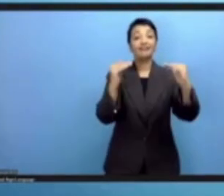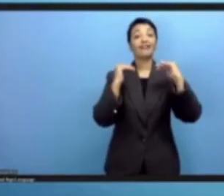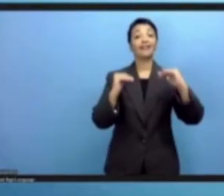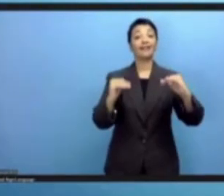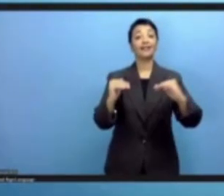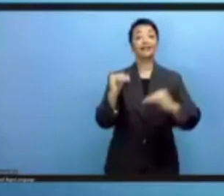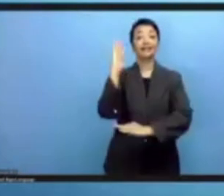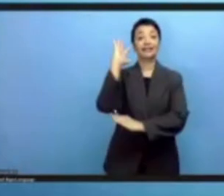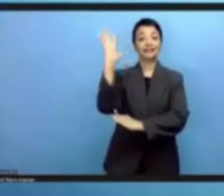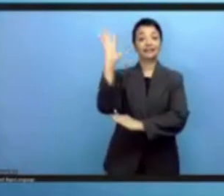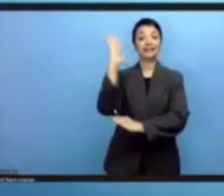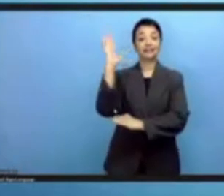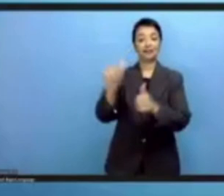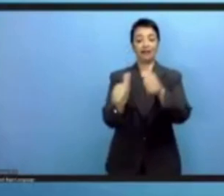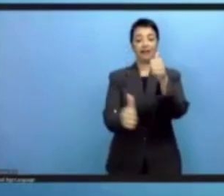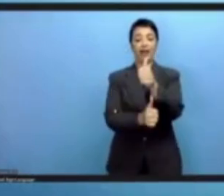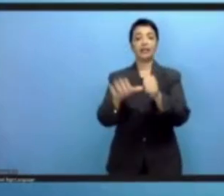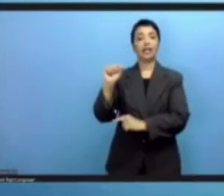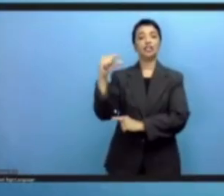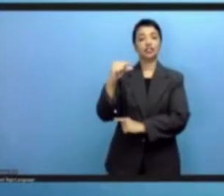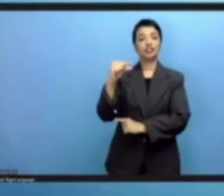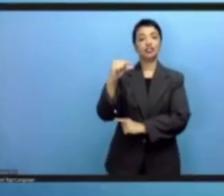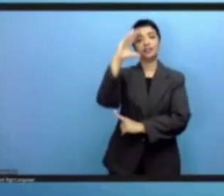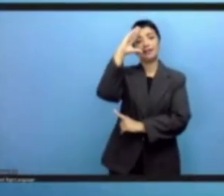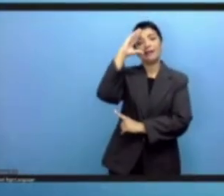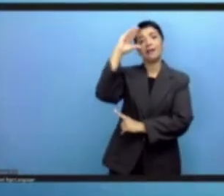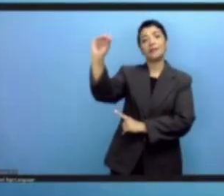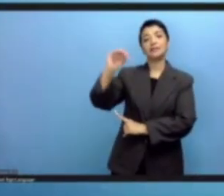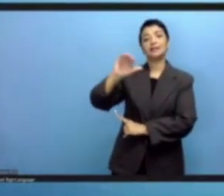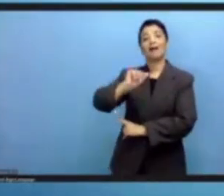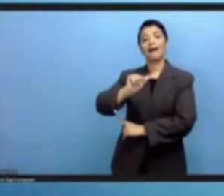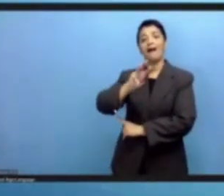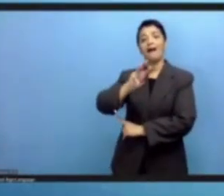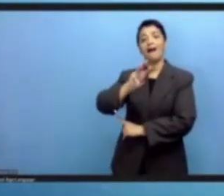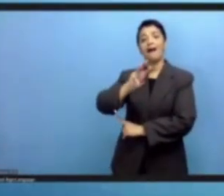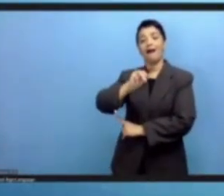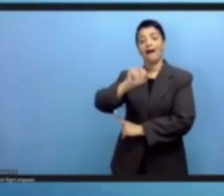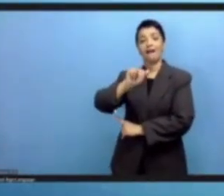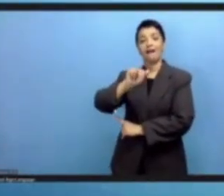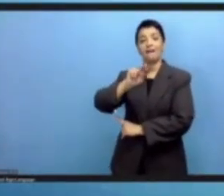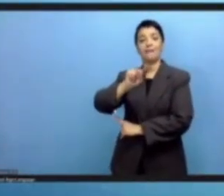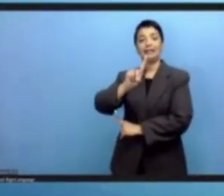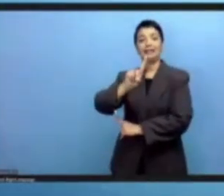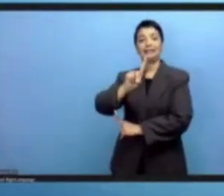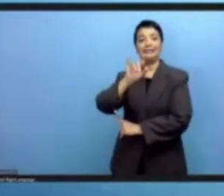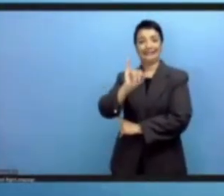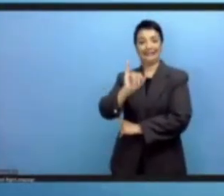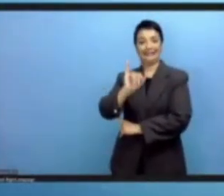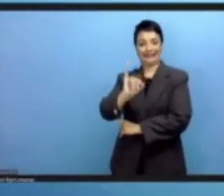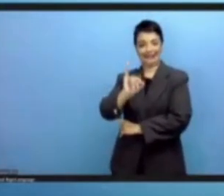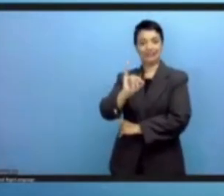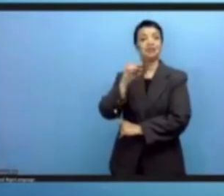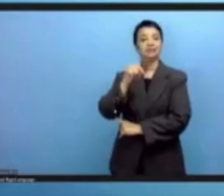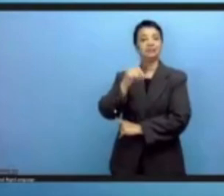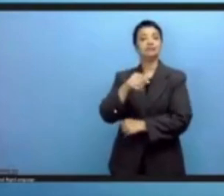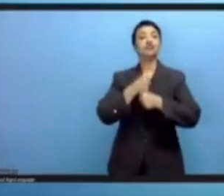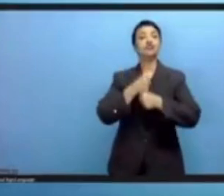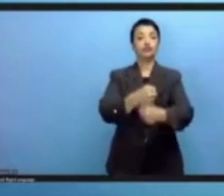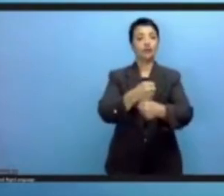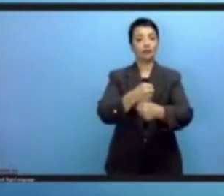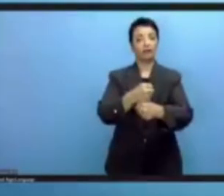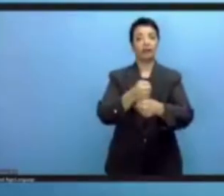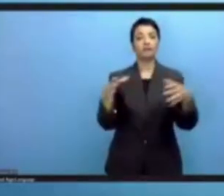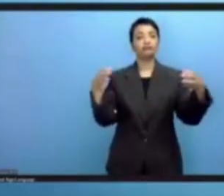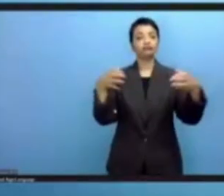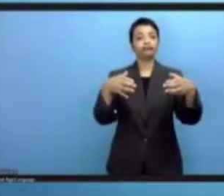el próximo orador es el subsecretario general el enviado